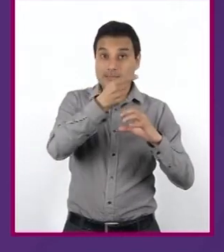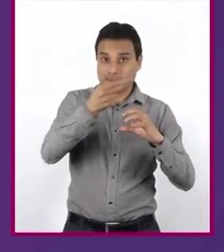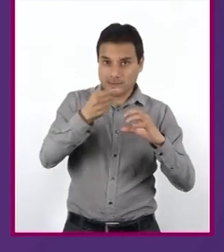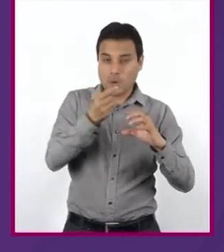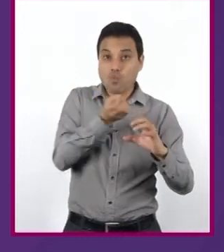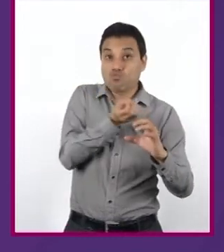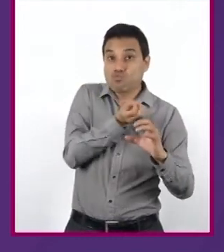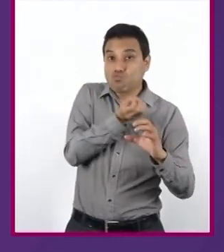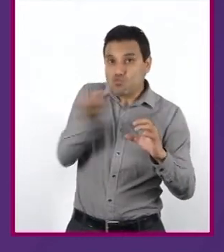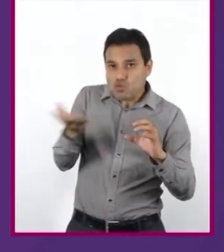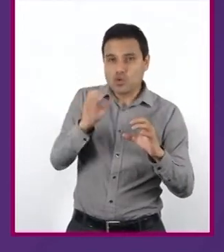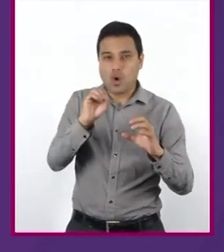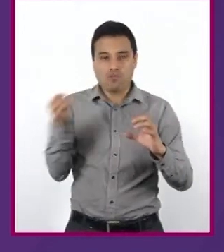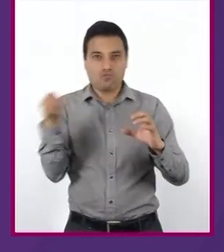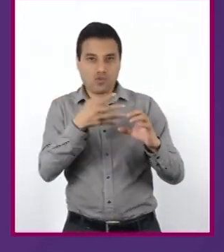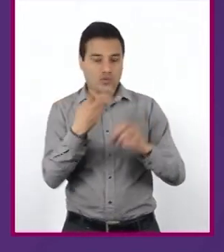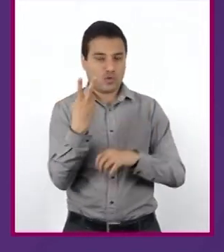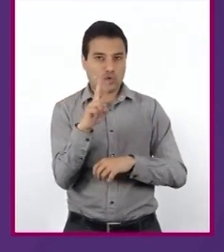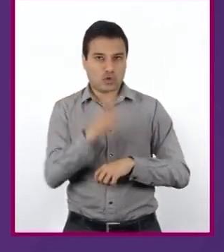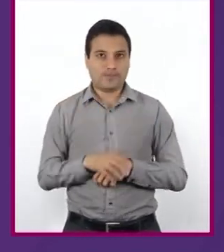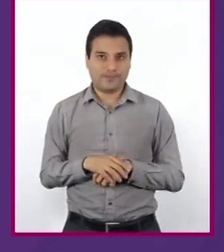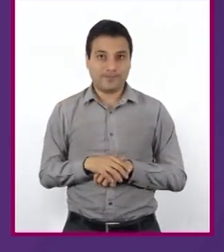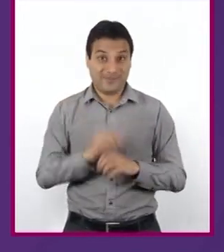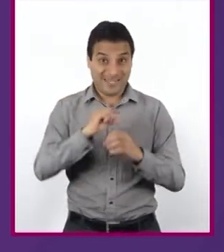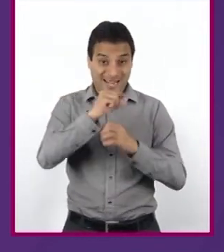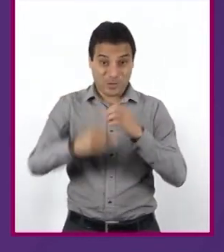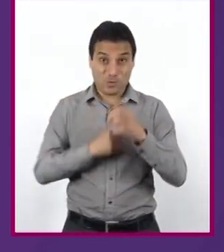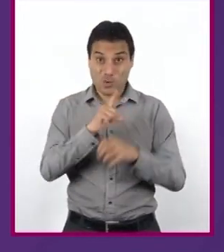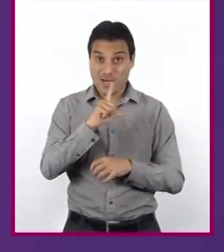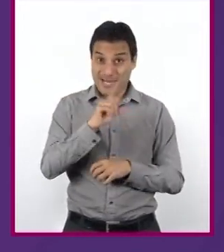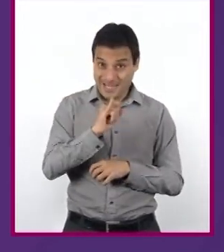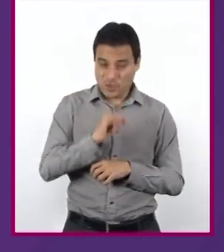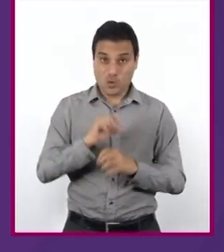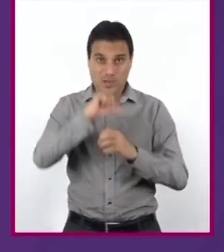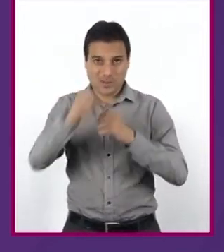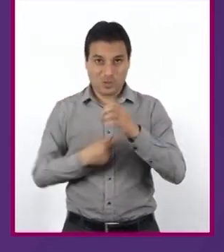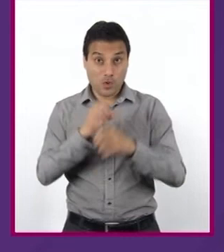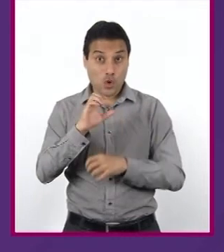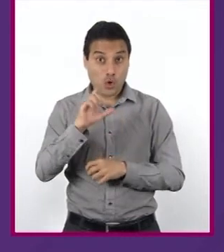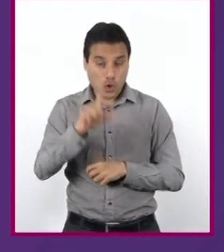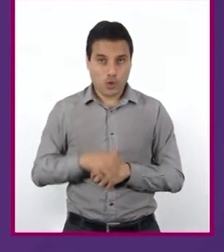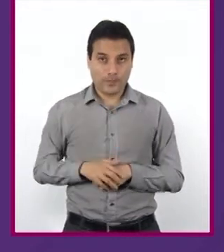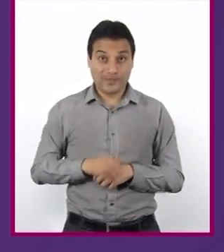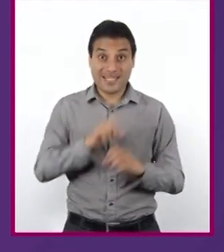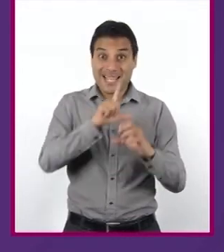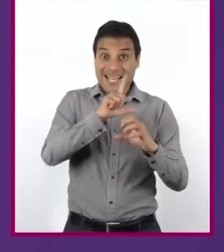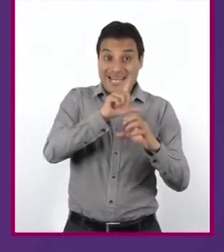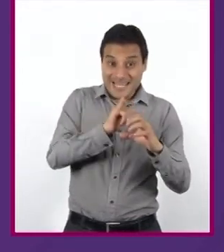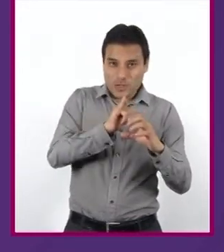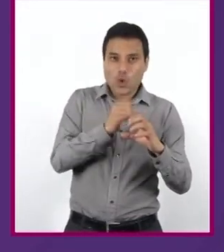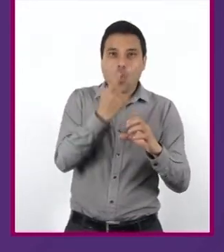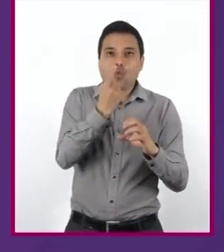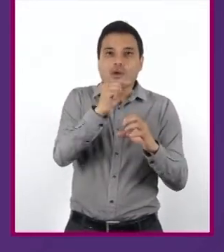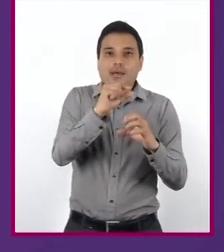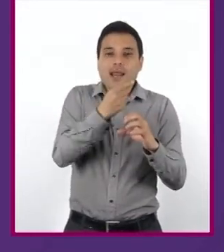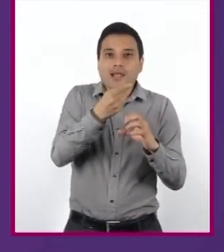aceptan. En el caso de los átomos de litio y de cloro, el litio cede un